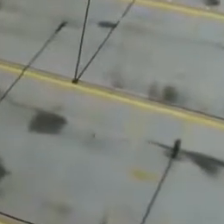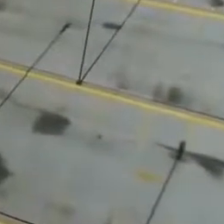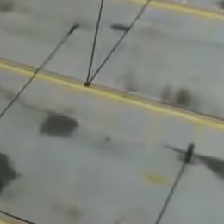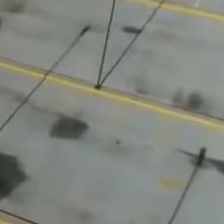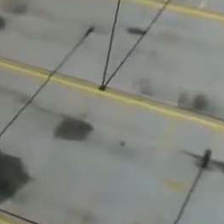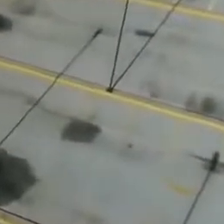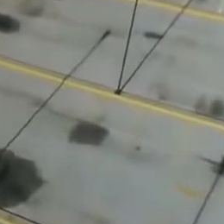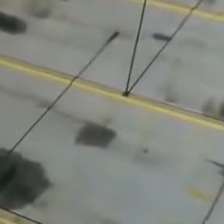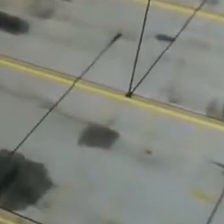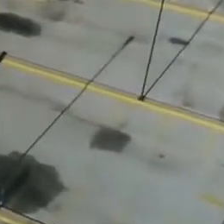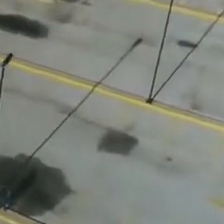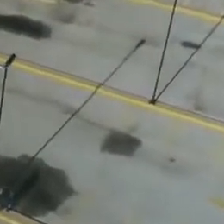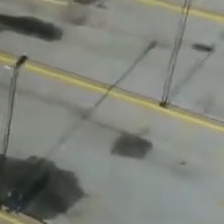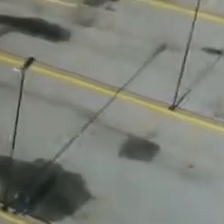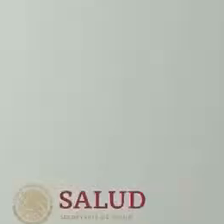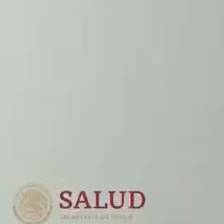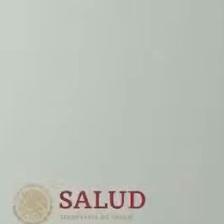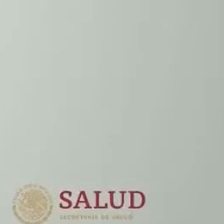y Zacatecas.